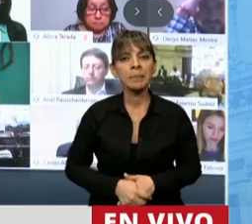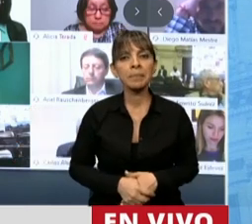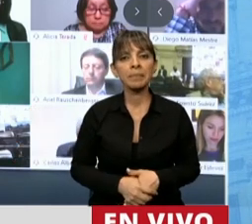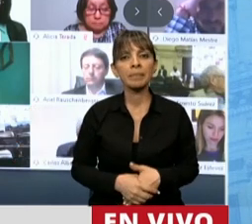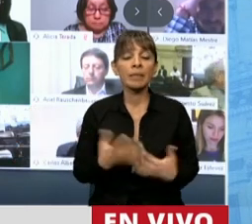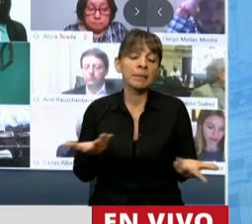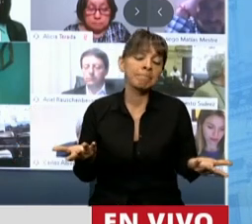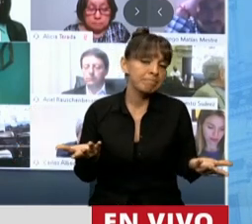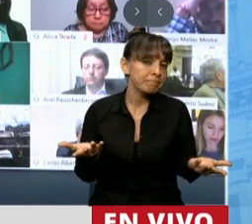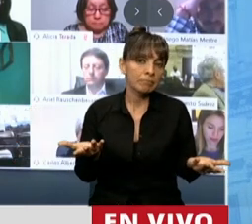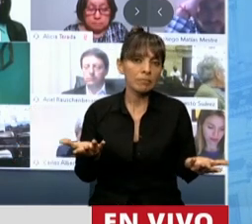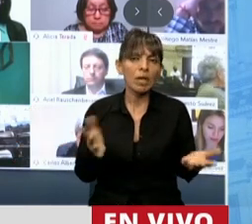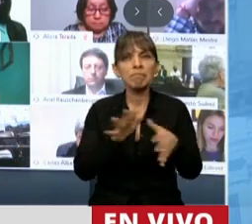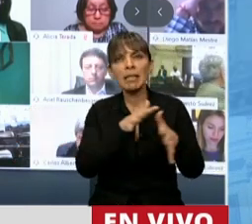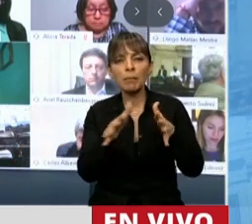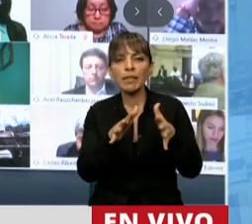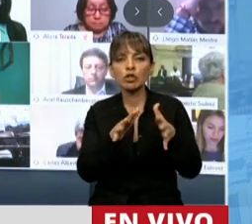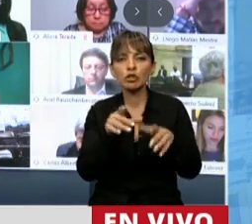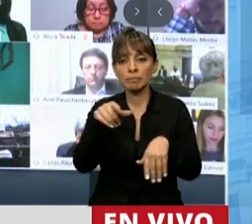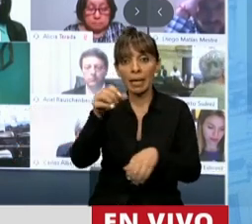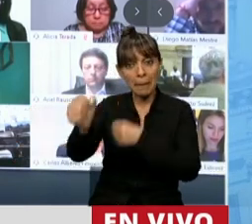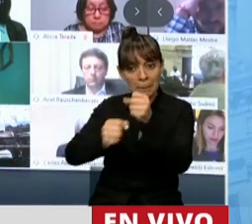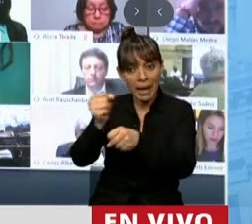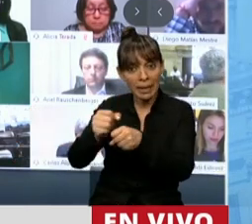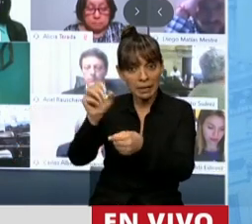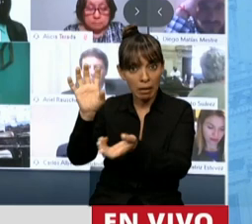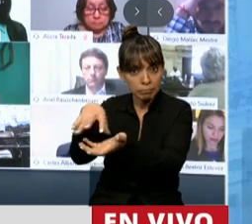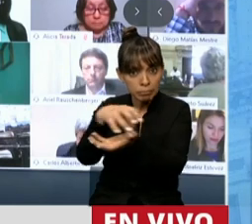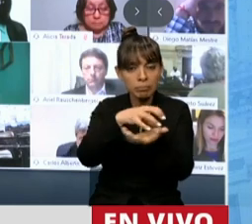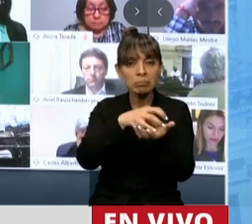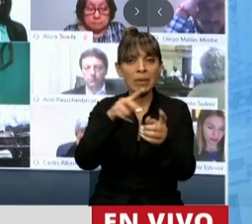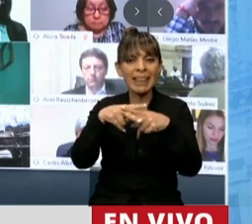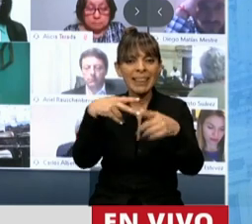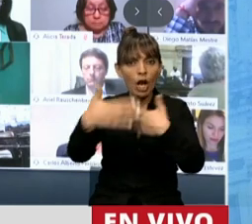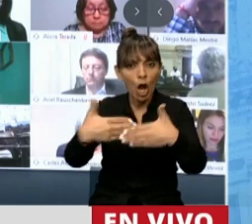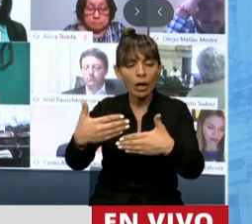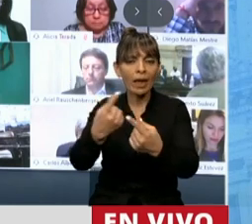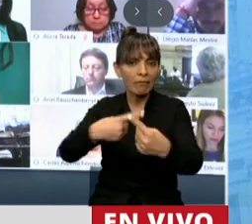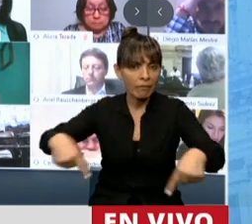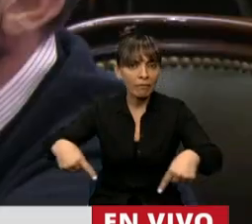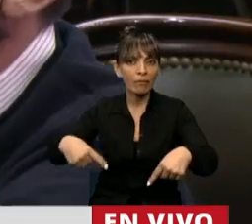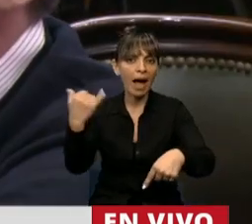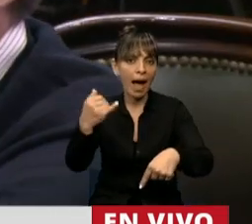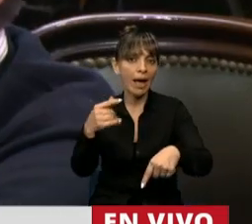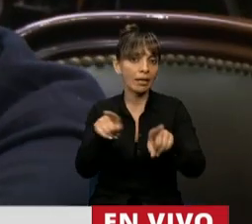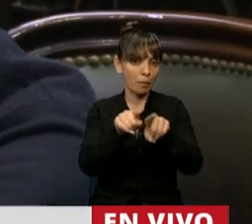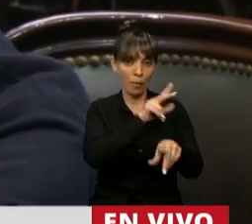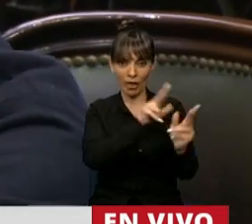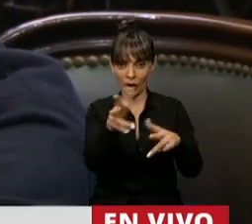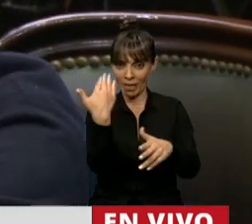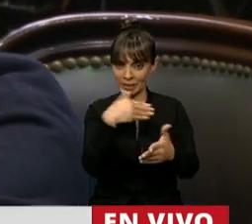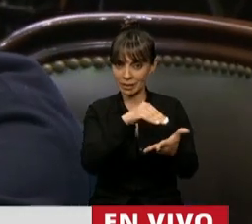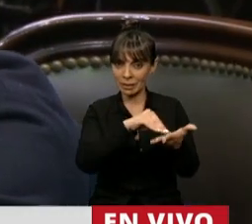Mire, presidente, alrededor de cada empresa tecnológica hay una enorme, y lo ha dicho un